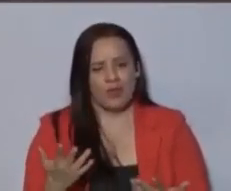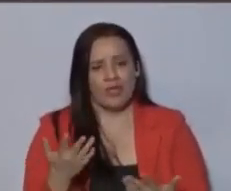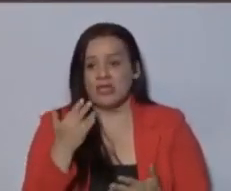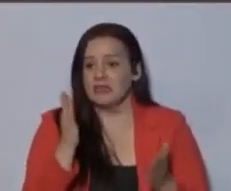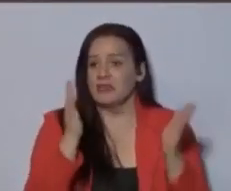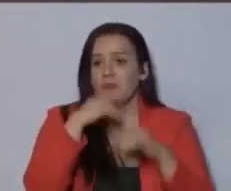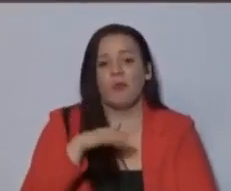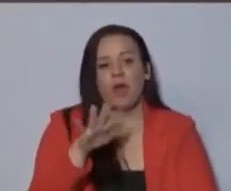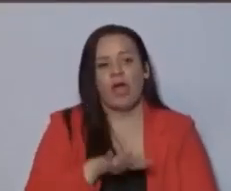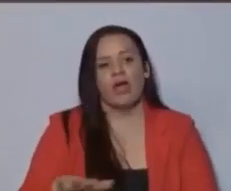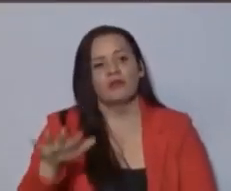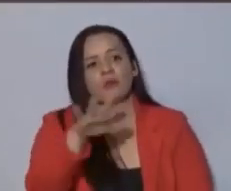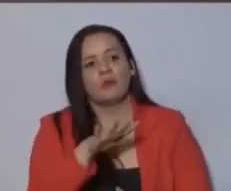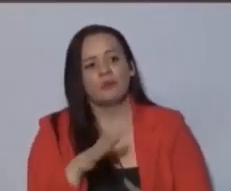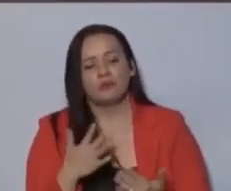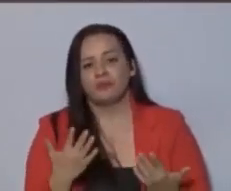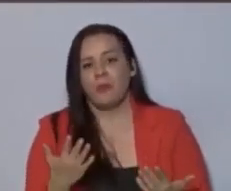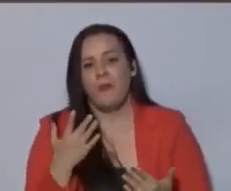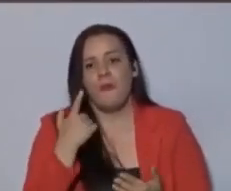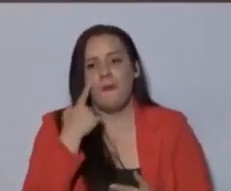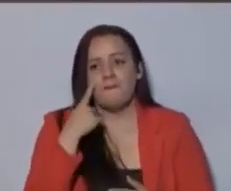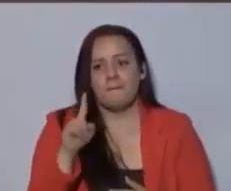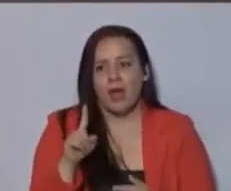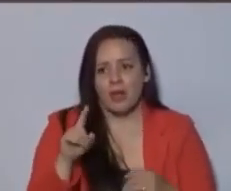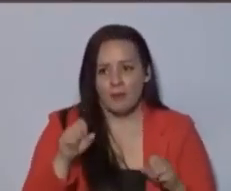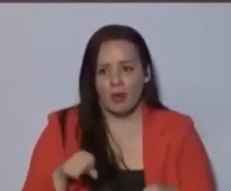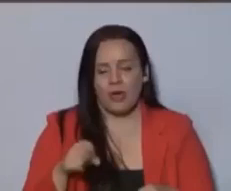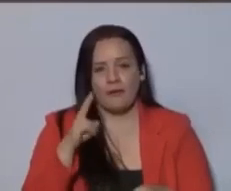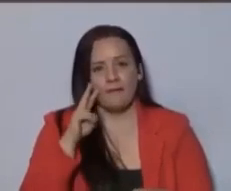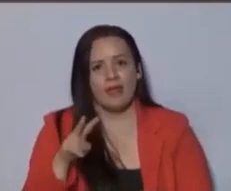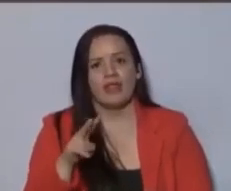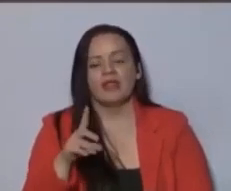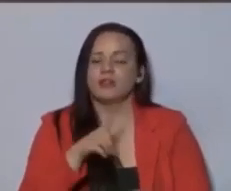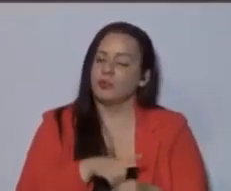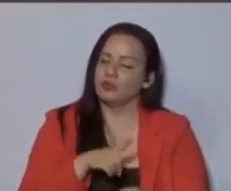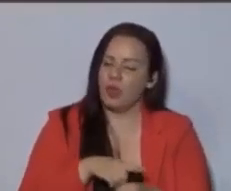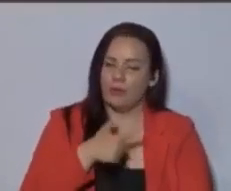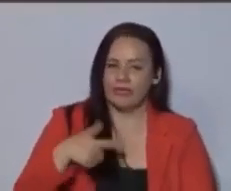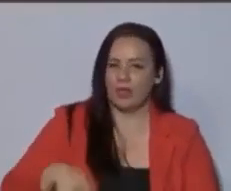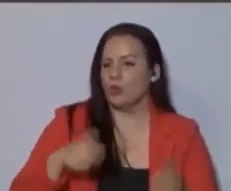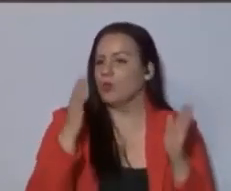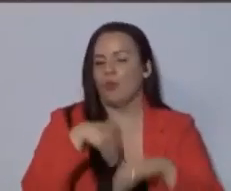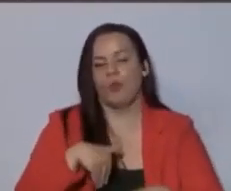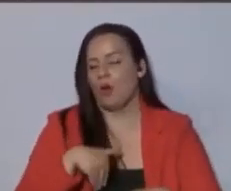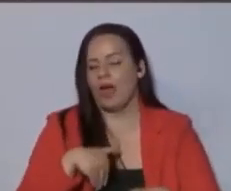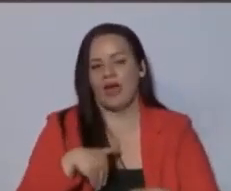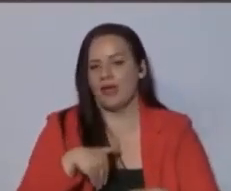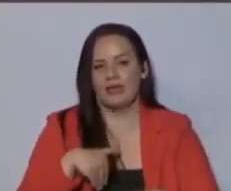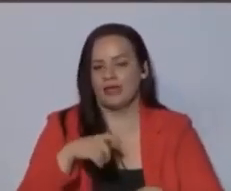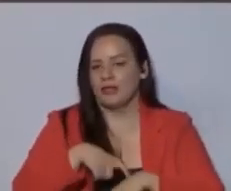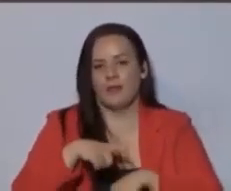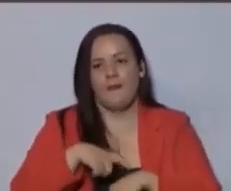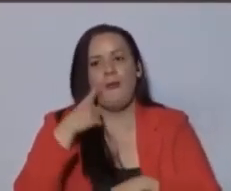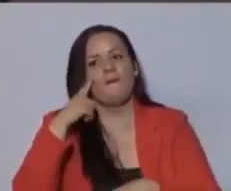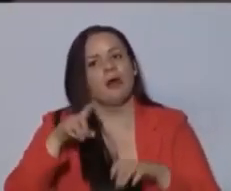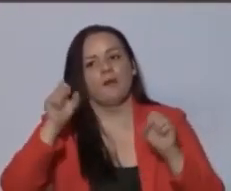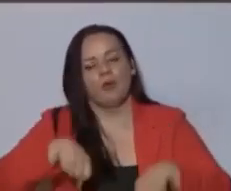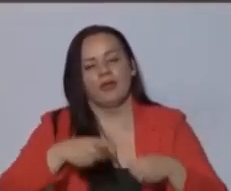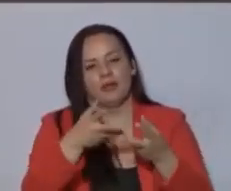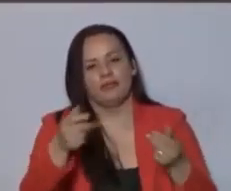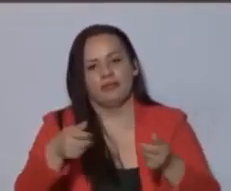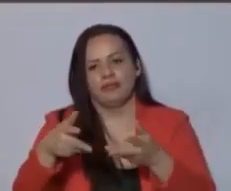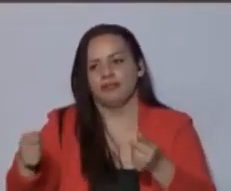hay espacio para el contexto, diputado presidente, no hay espacio para que podamos resolver estos